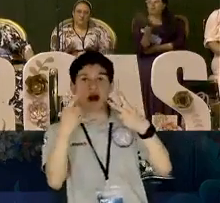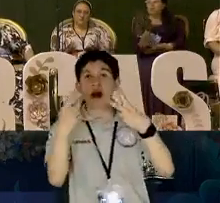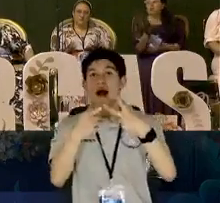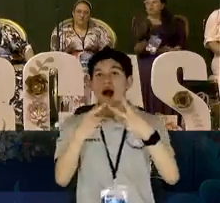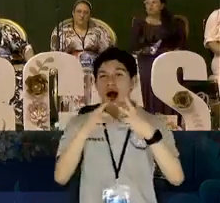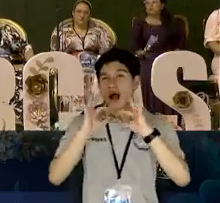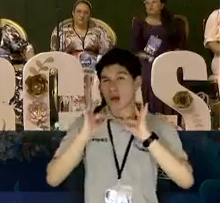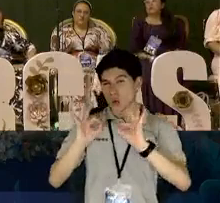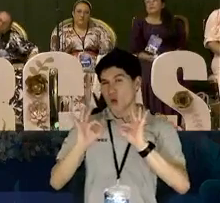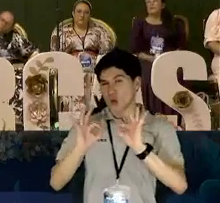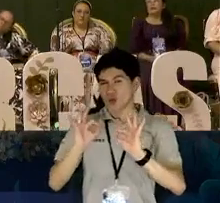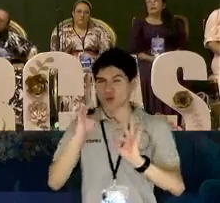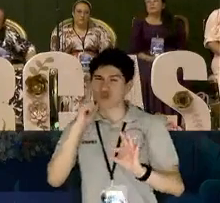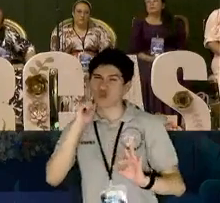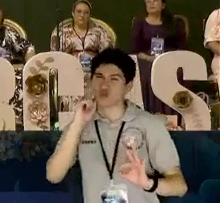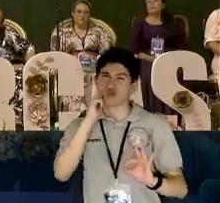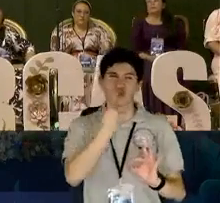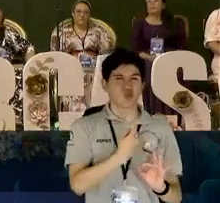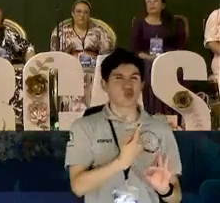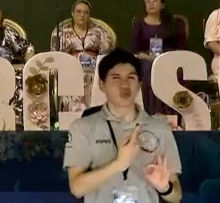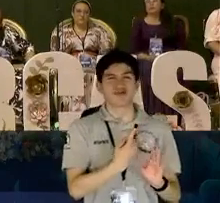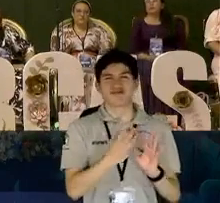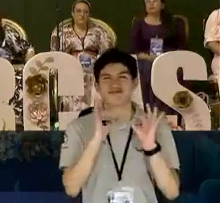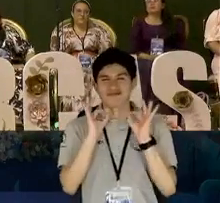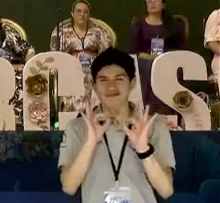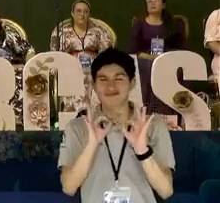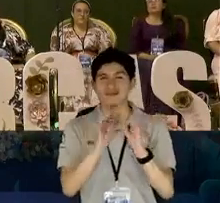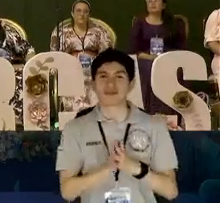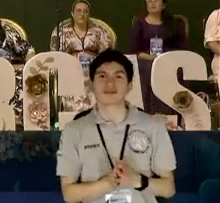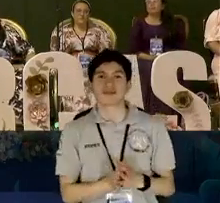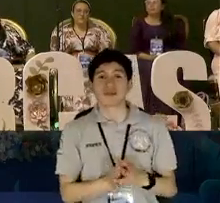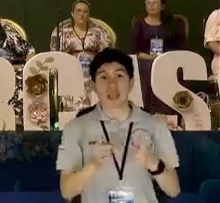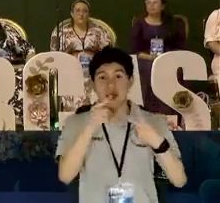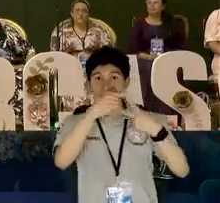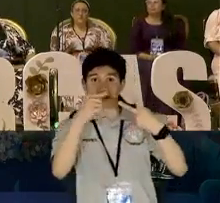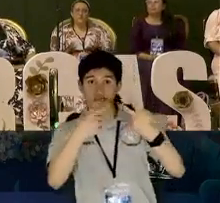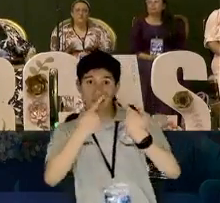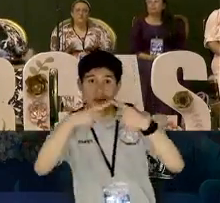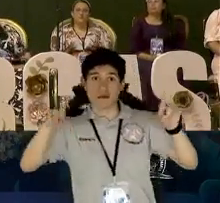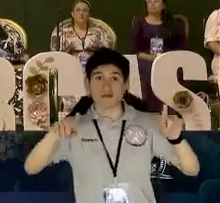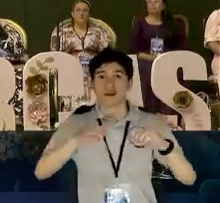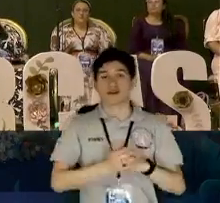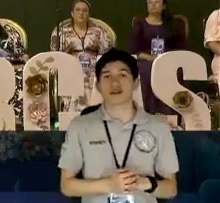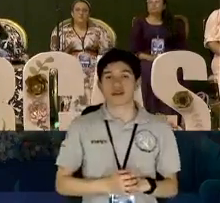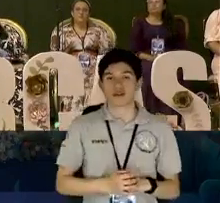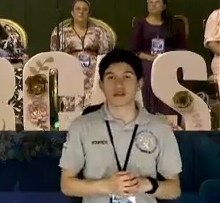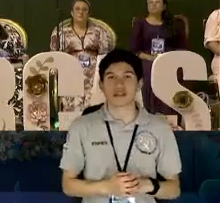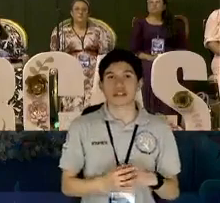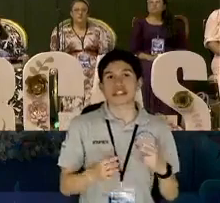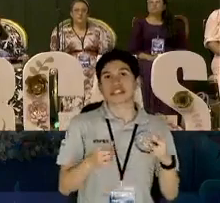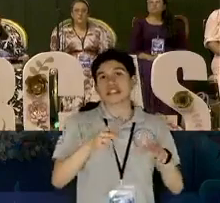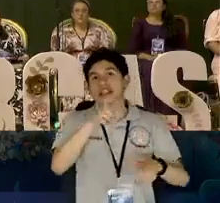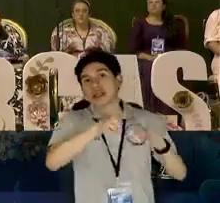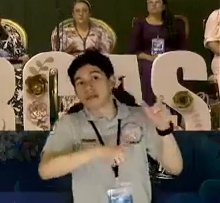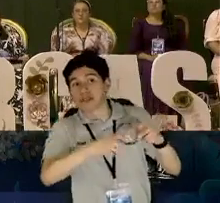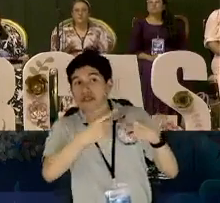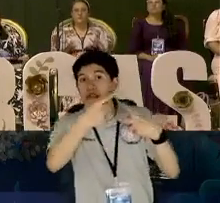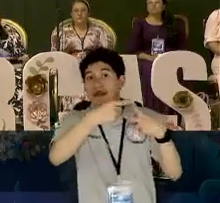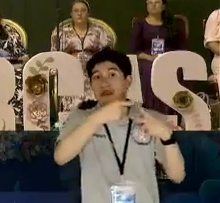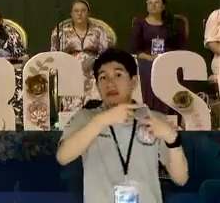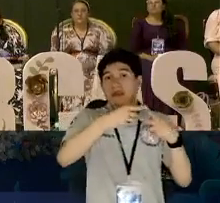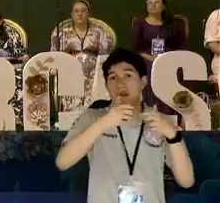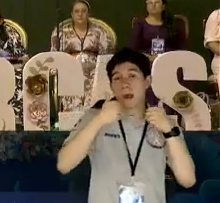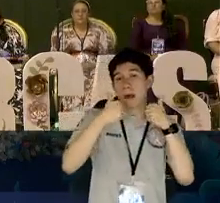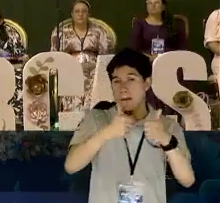no son tan deliciosas, ¿cierto? Y entonces alguien dirá: uy, es que es bueno. No, las espinacas,